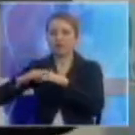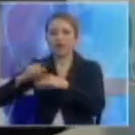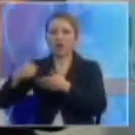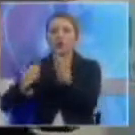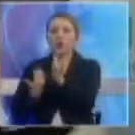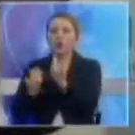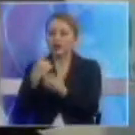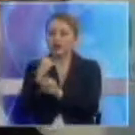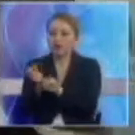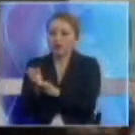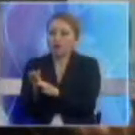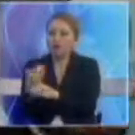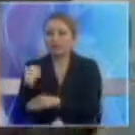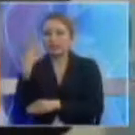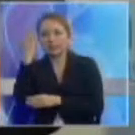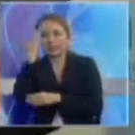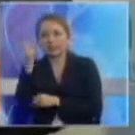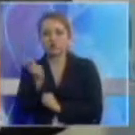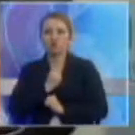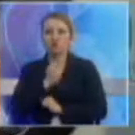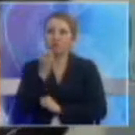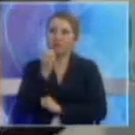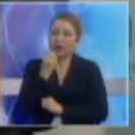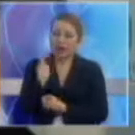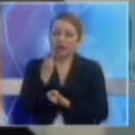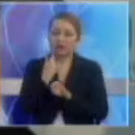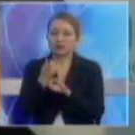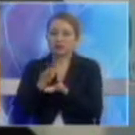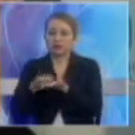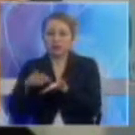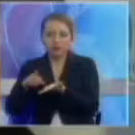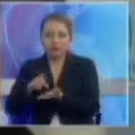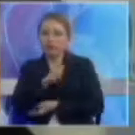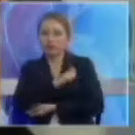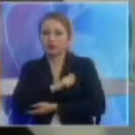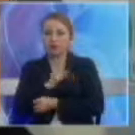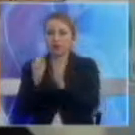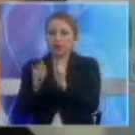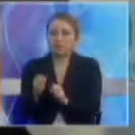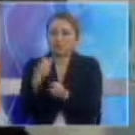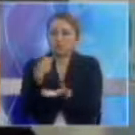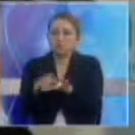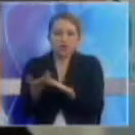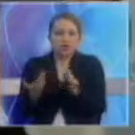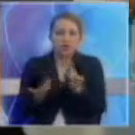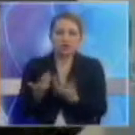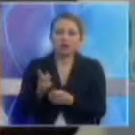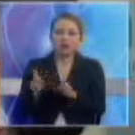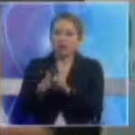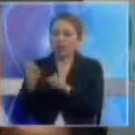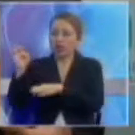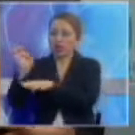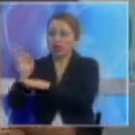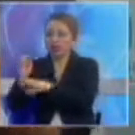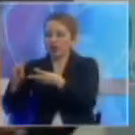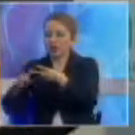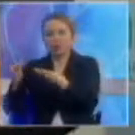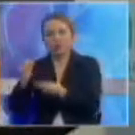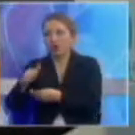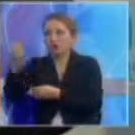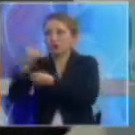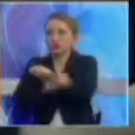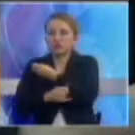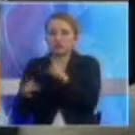función del conocimiento y la experiencia. Eso puede ser recibida, esa remuneración, tanto por ecuatorianos como por